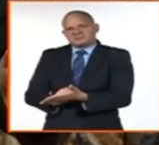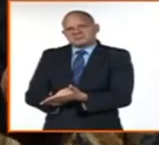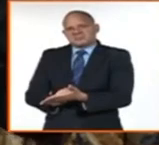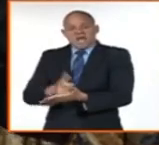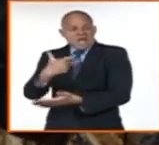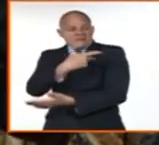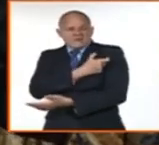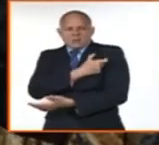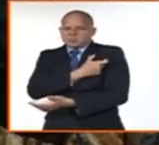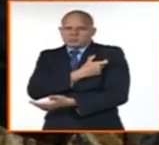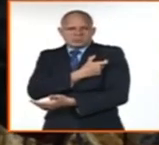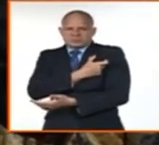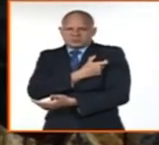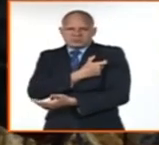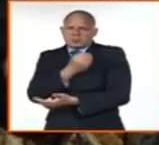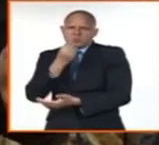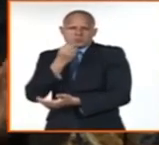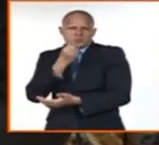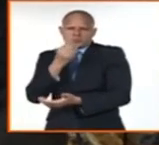corazón.